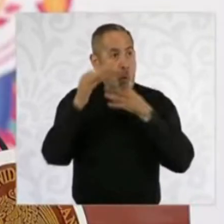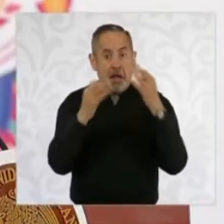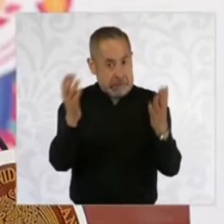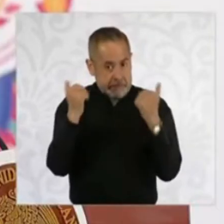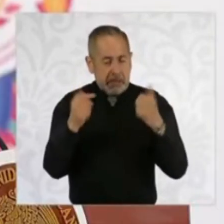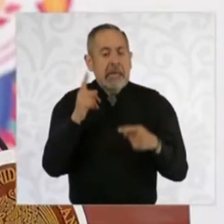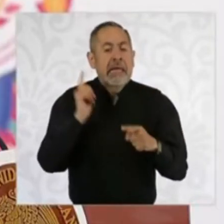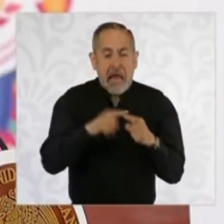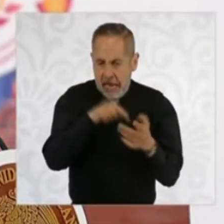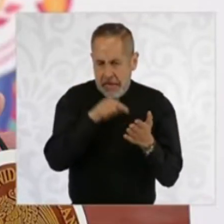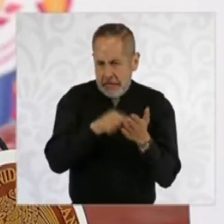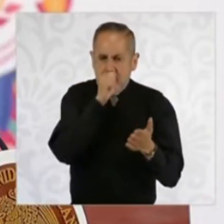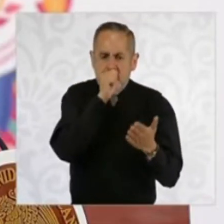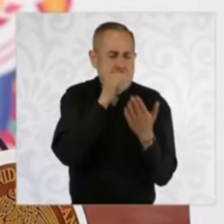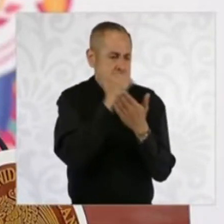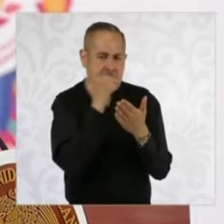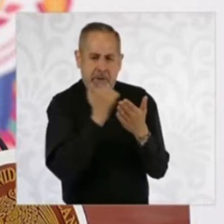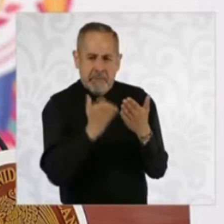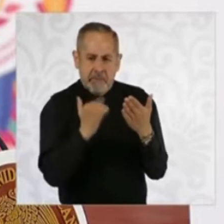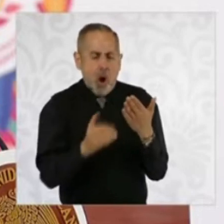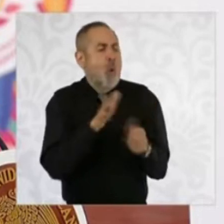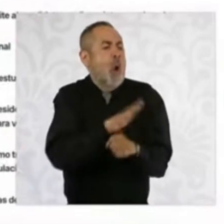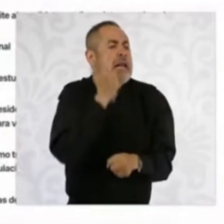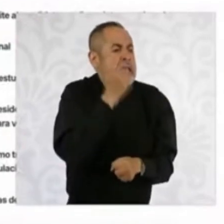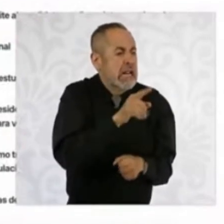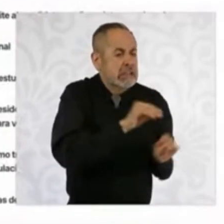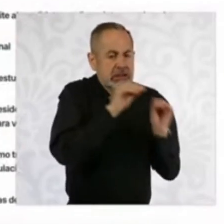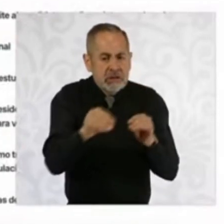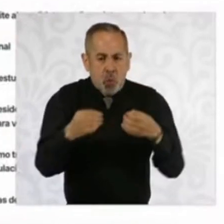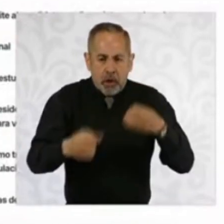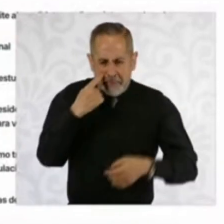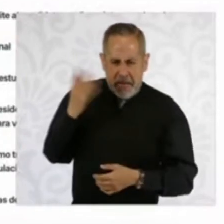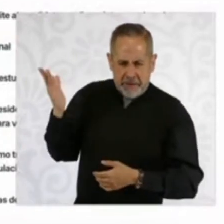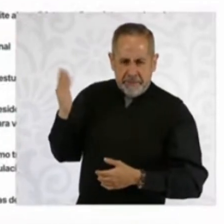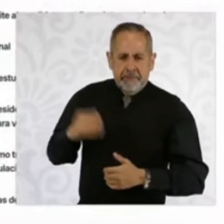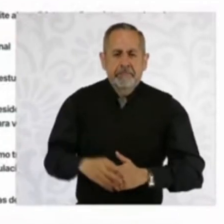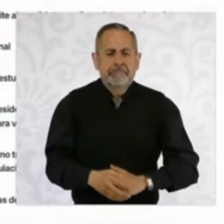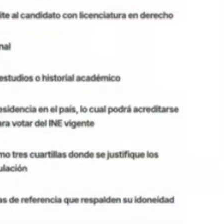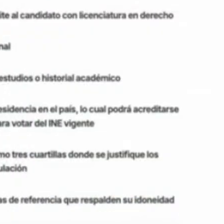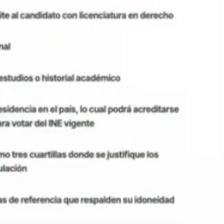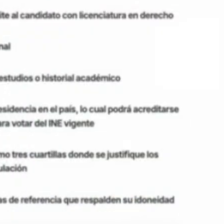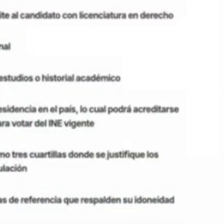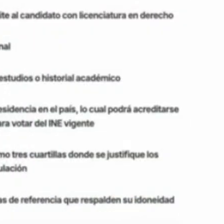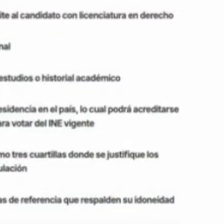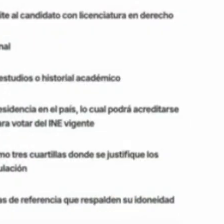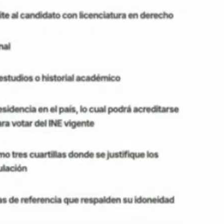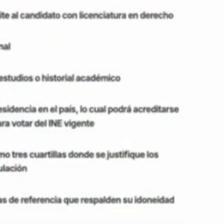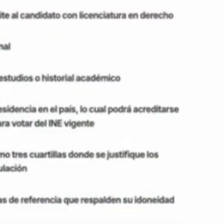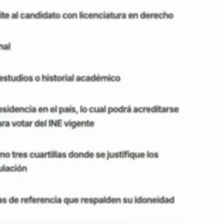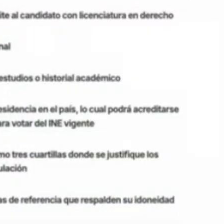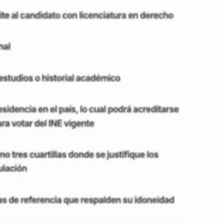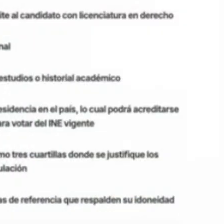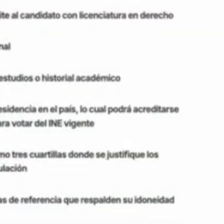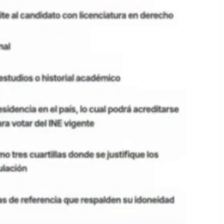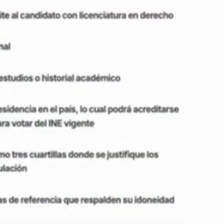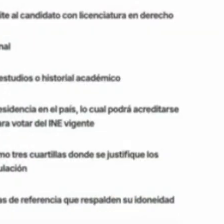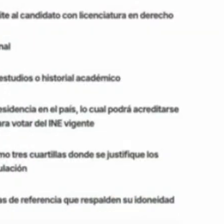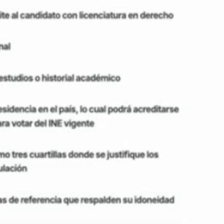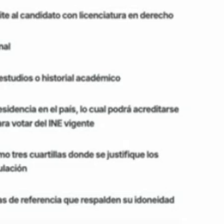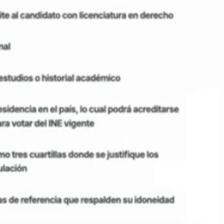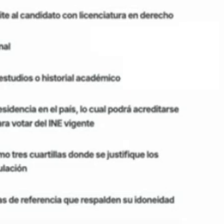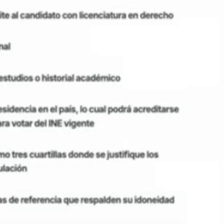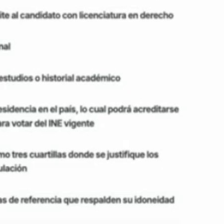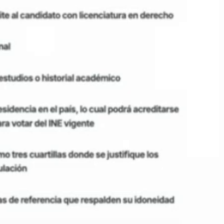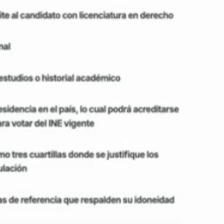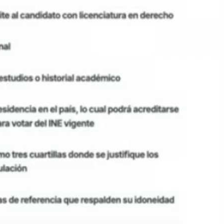son los requisitos que deben cumplir dependiendo del cargo, también a qué cargos se pueden postular y si tienen dudas, todos